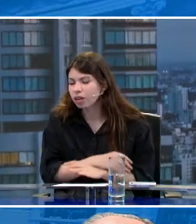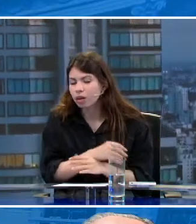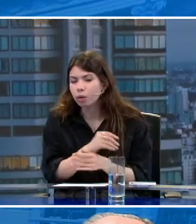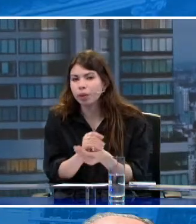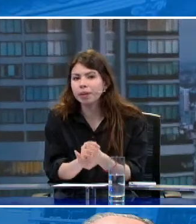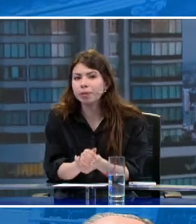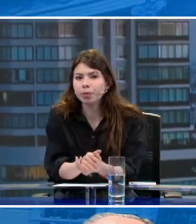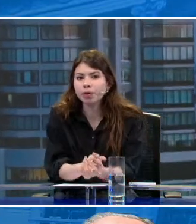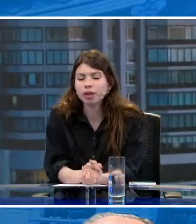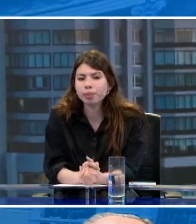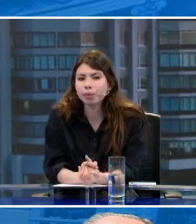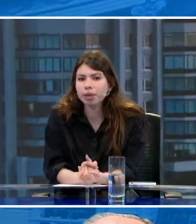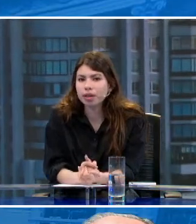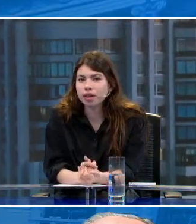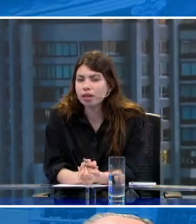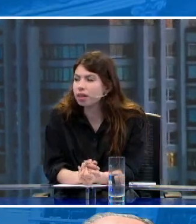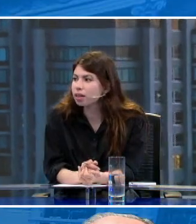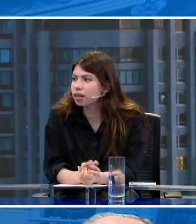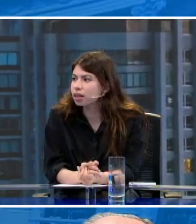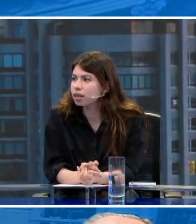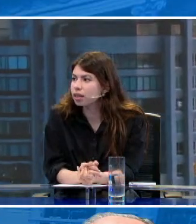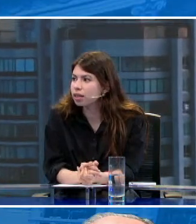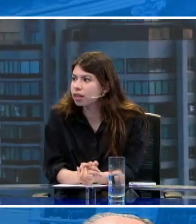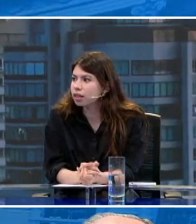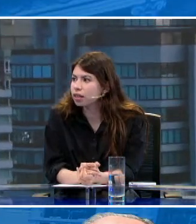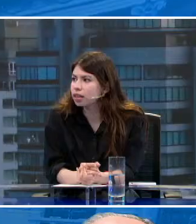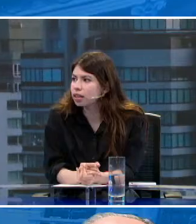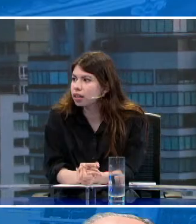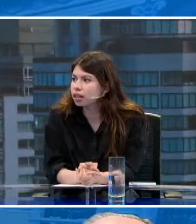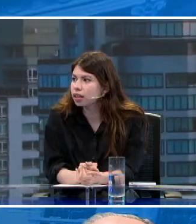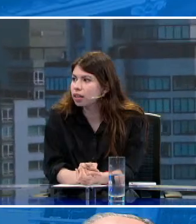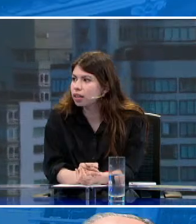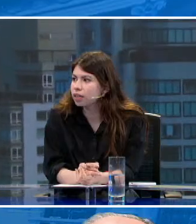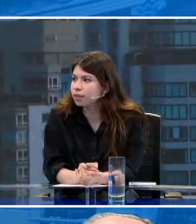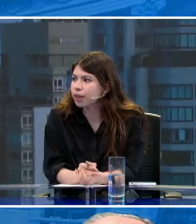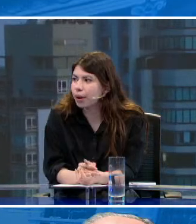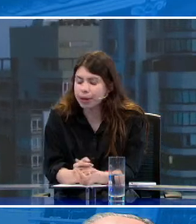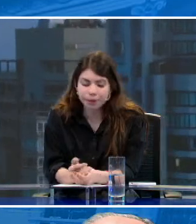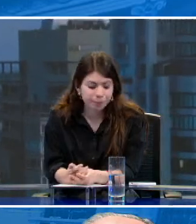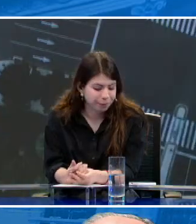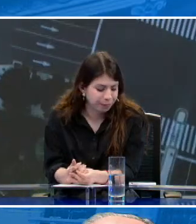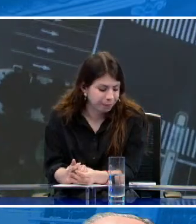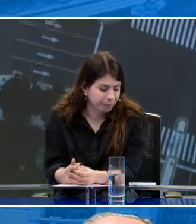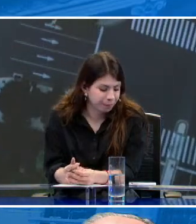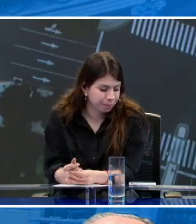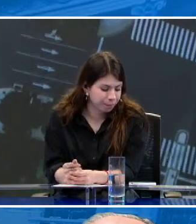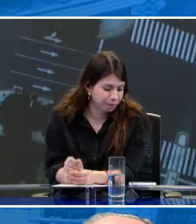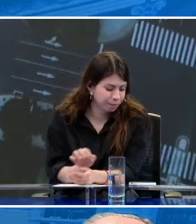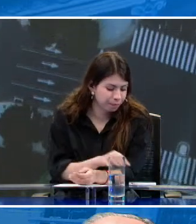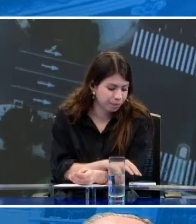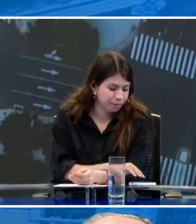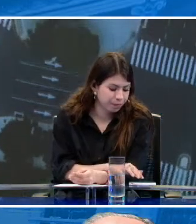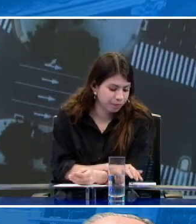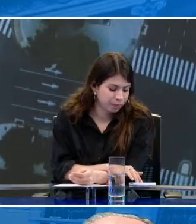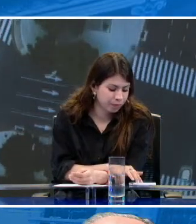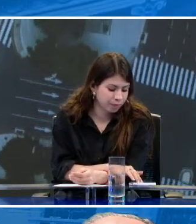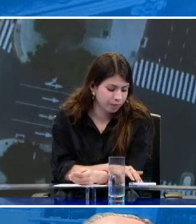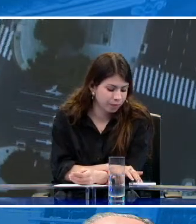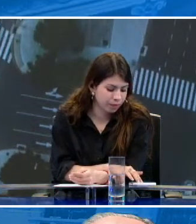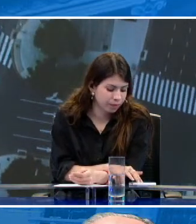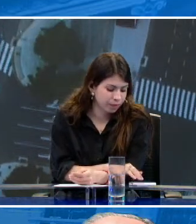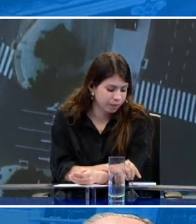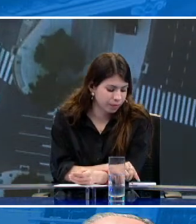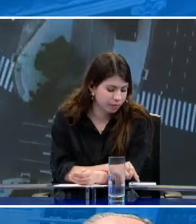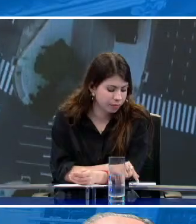adelantado, justamente por... Me están llegando estos datos que tienen que ver con un procedimiento que también suele ser